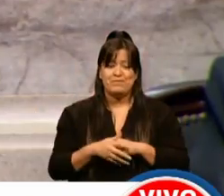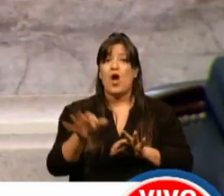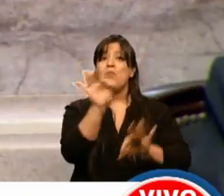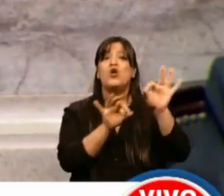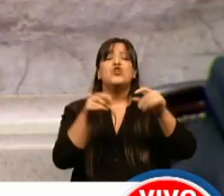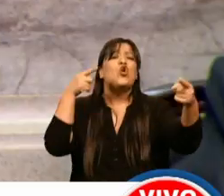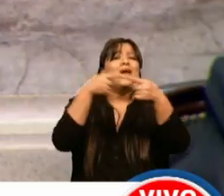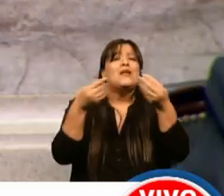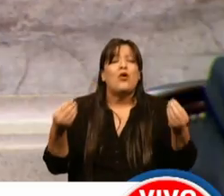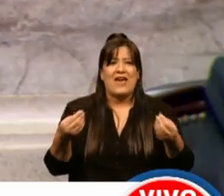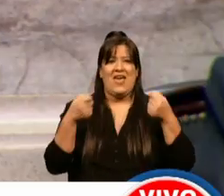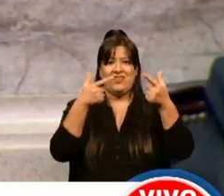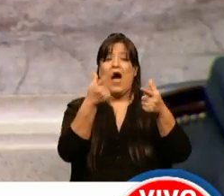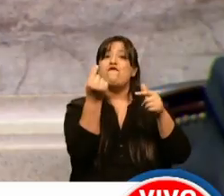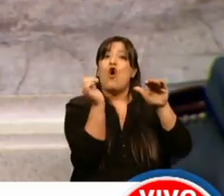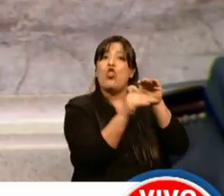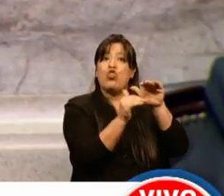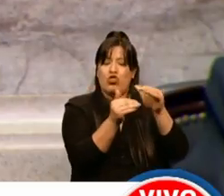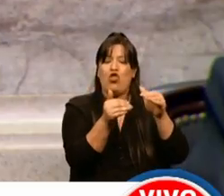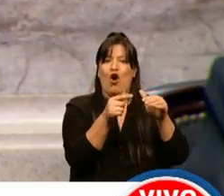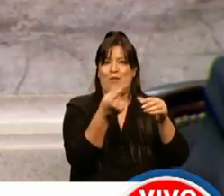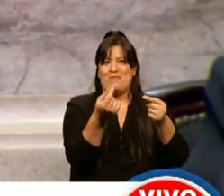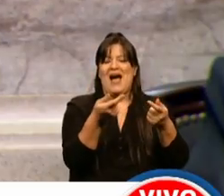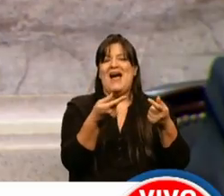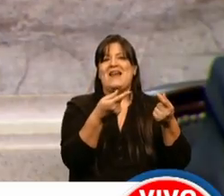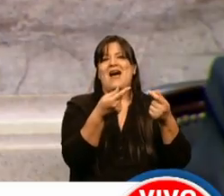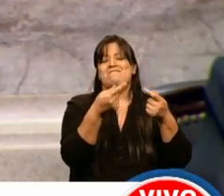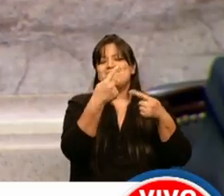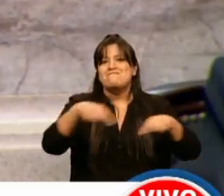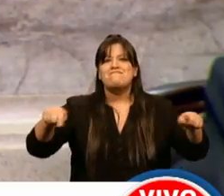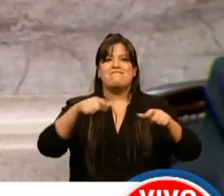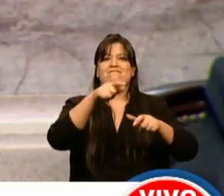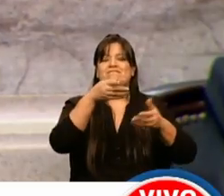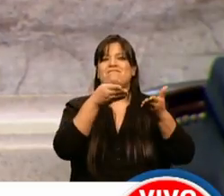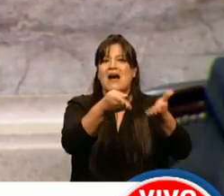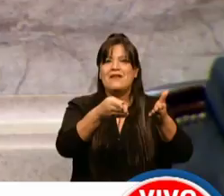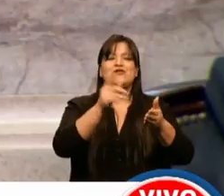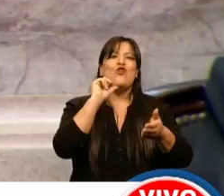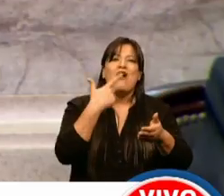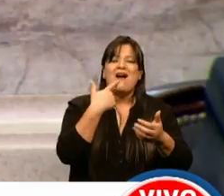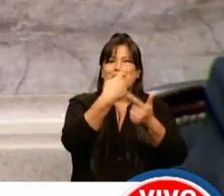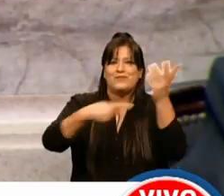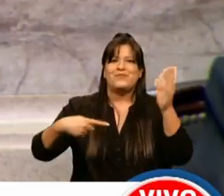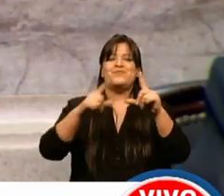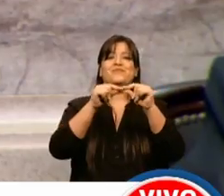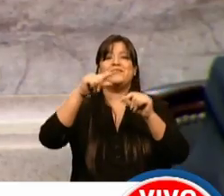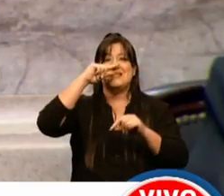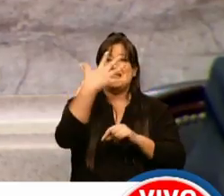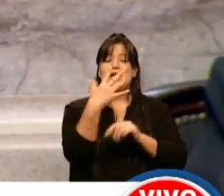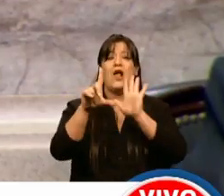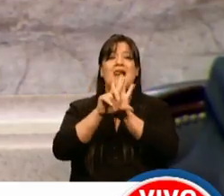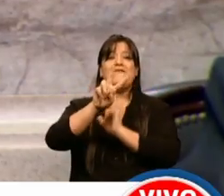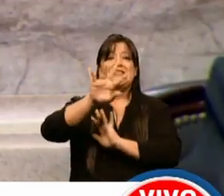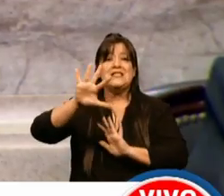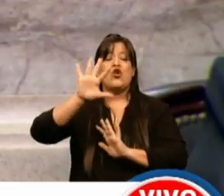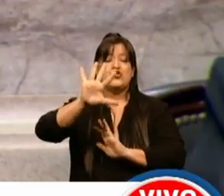objeto ampliar la el fondo fiduciario para subsidios consumo residencial de gas previsto en el artículo 75 de la ley 25 5